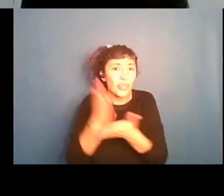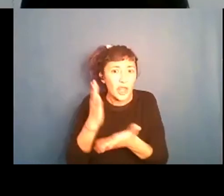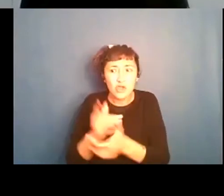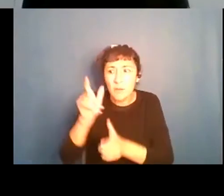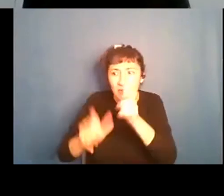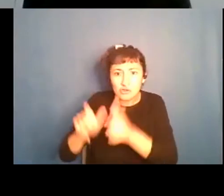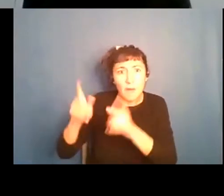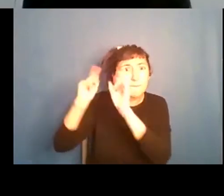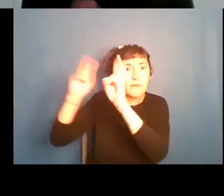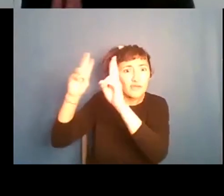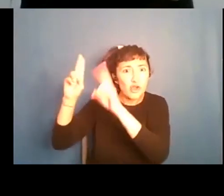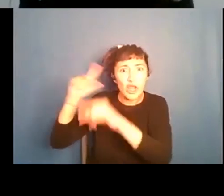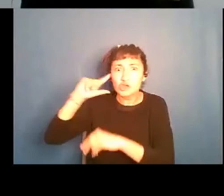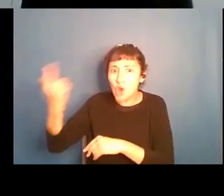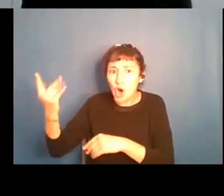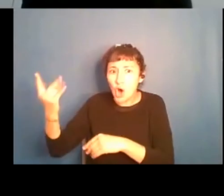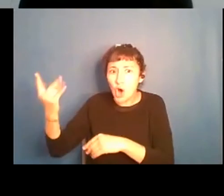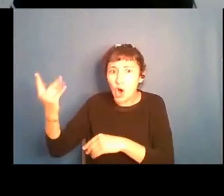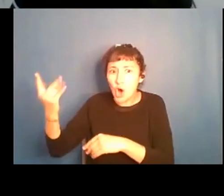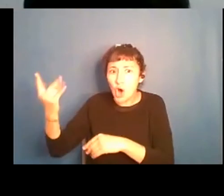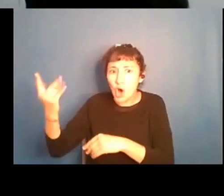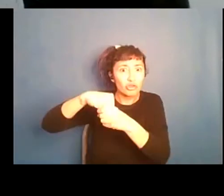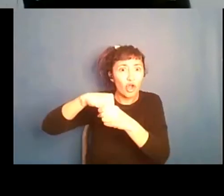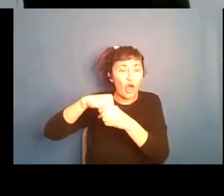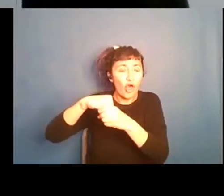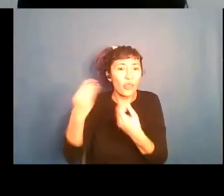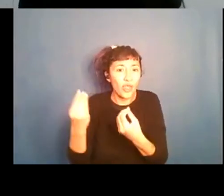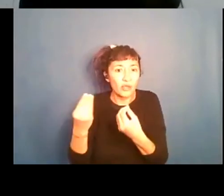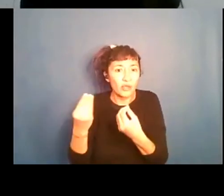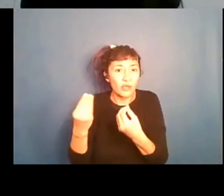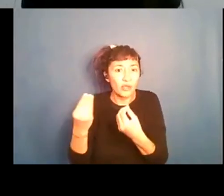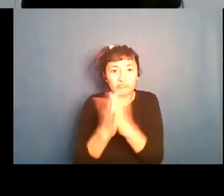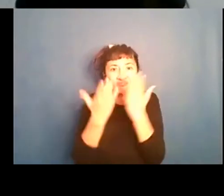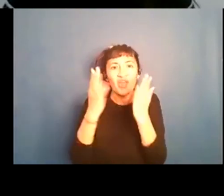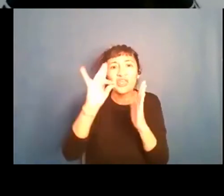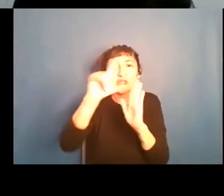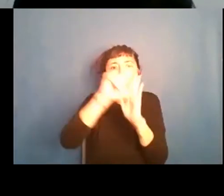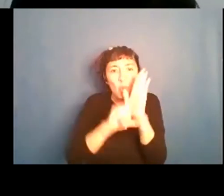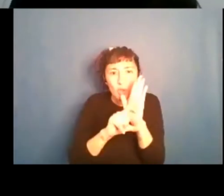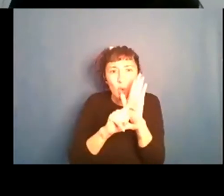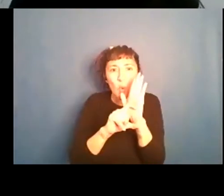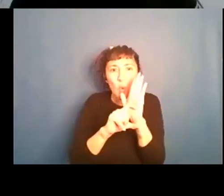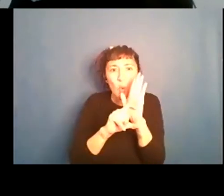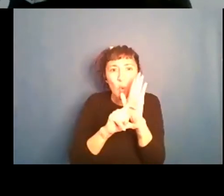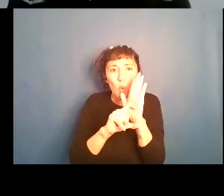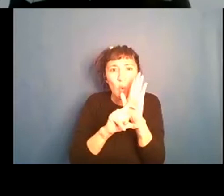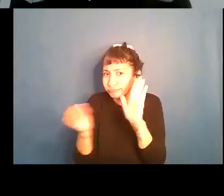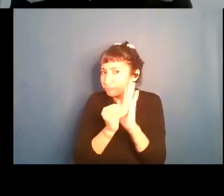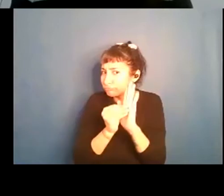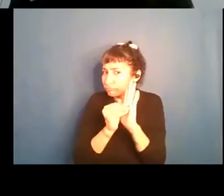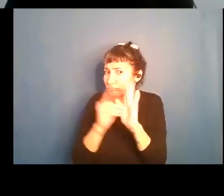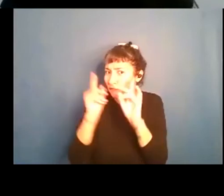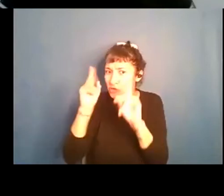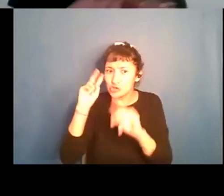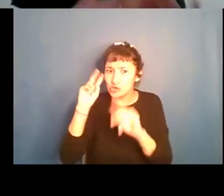dentro de del diseño curricular convencional, la accesibilidad garantizada por el